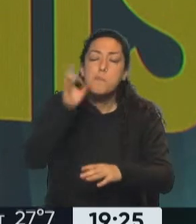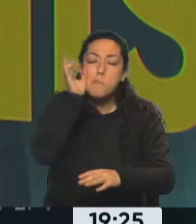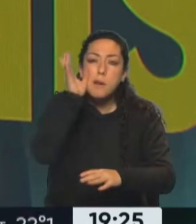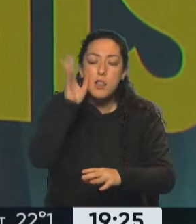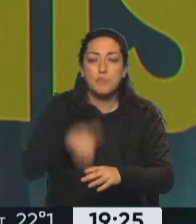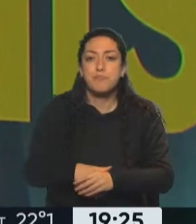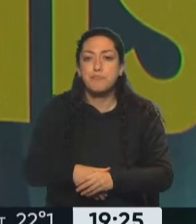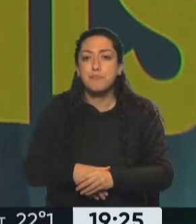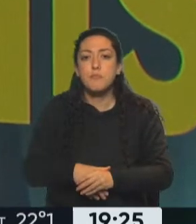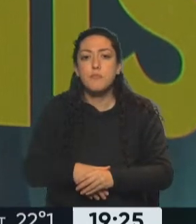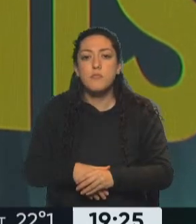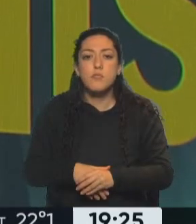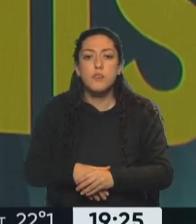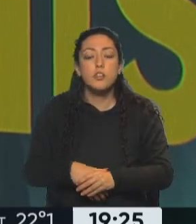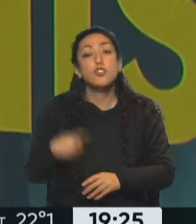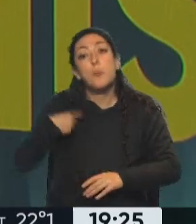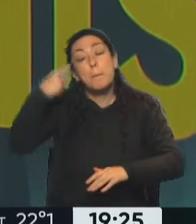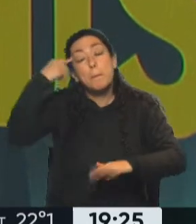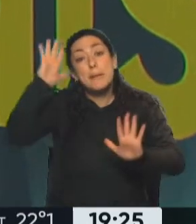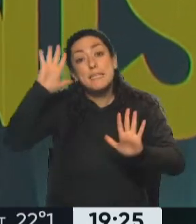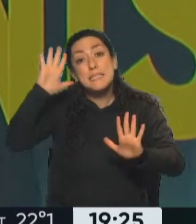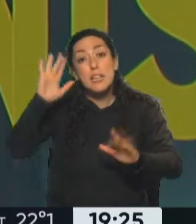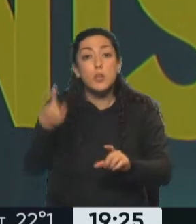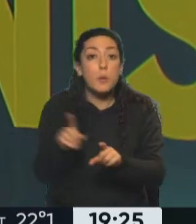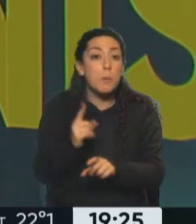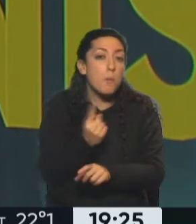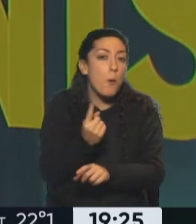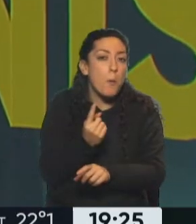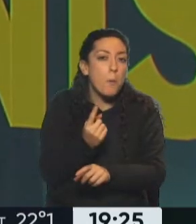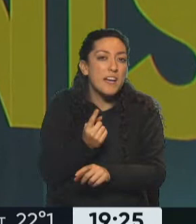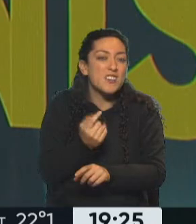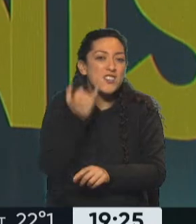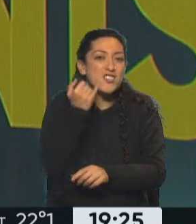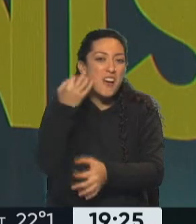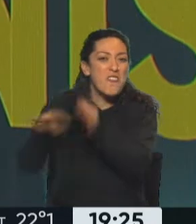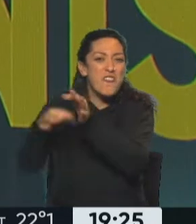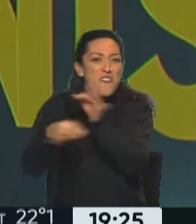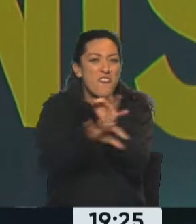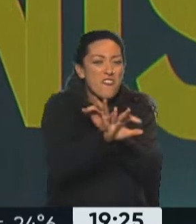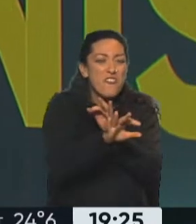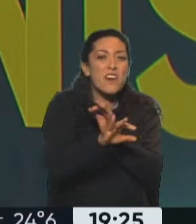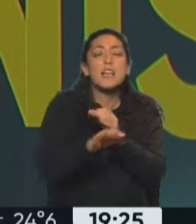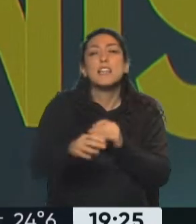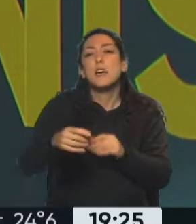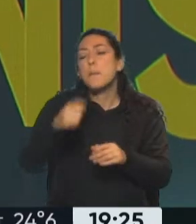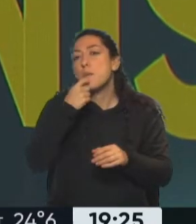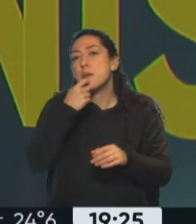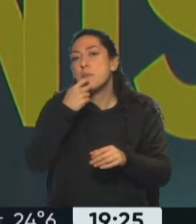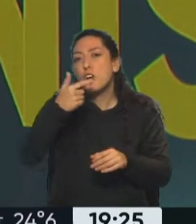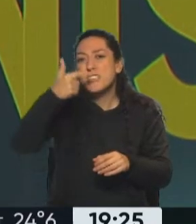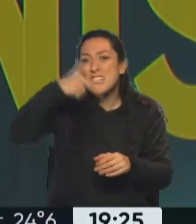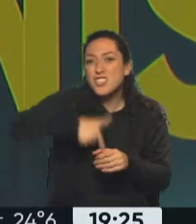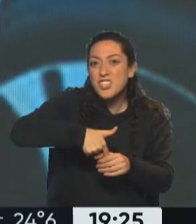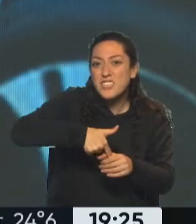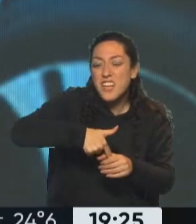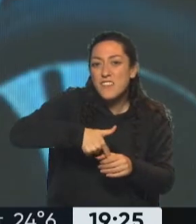insert. Se me ocurre pensar, llegado el momento en el cual esto se distribuye de manera pasiva y la gente tenga acceso, en las estaciones de servicio se tarda 40 minutos